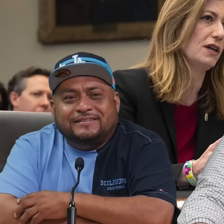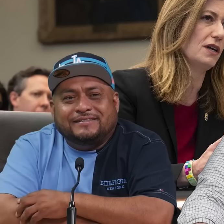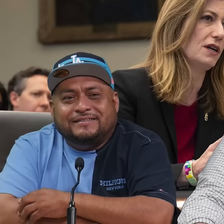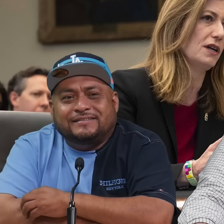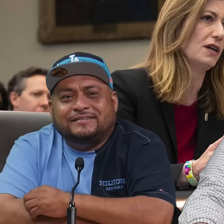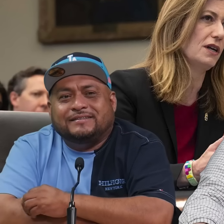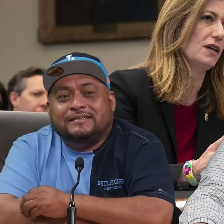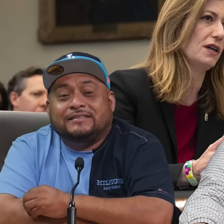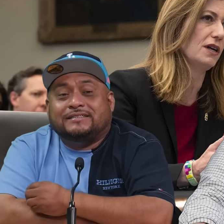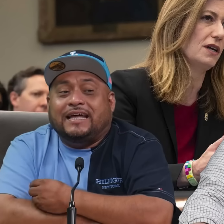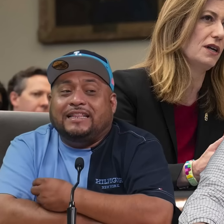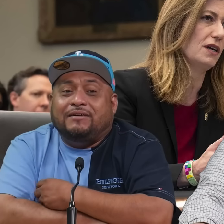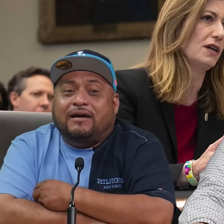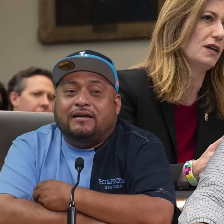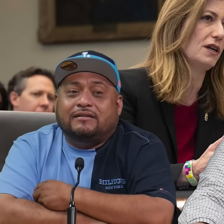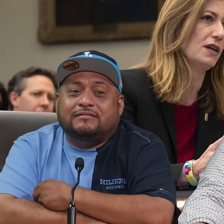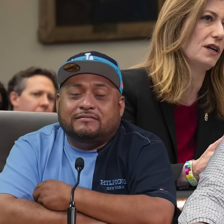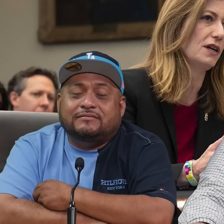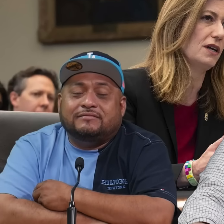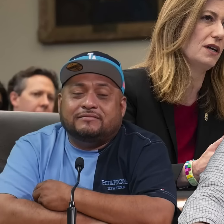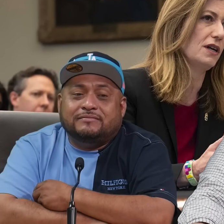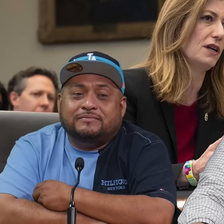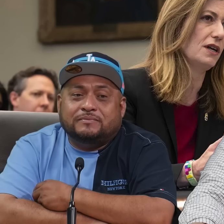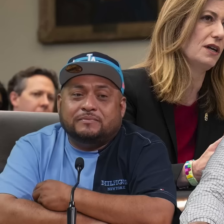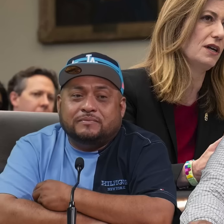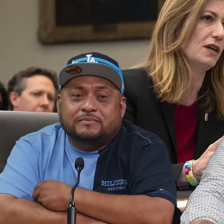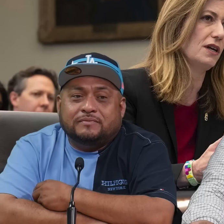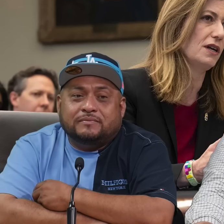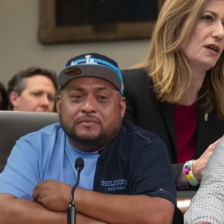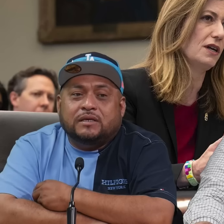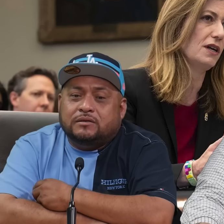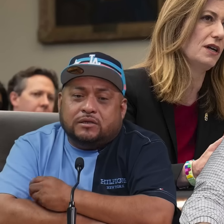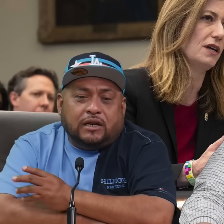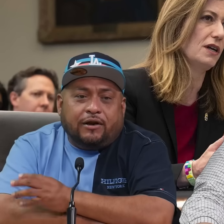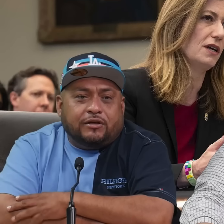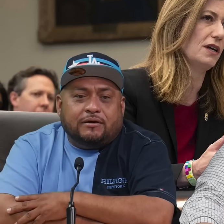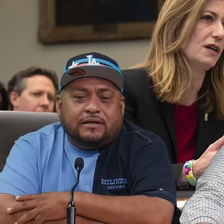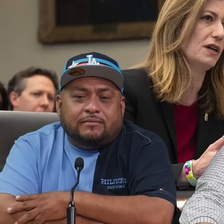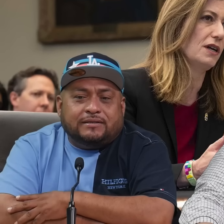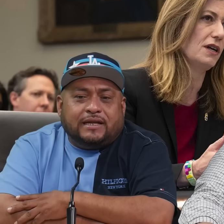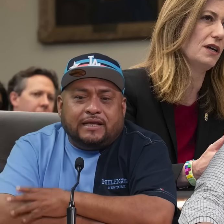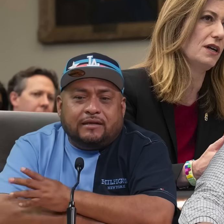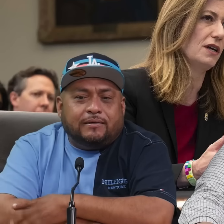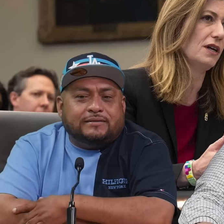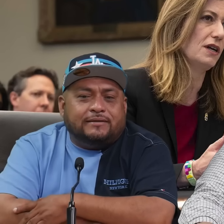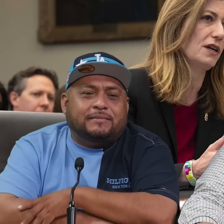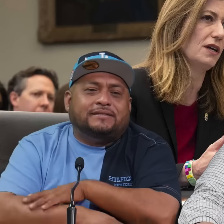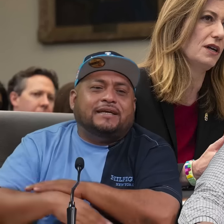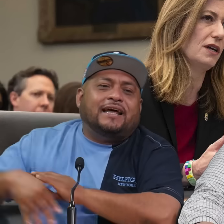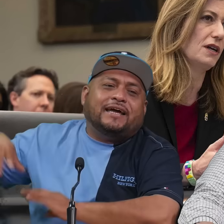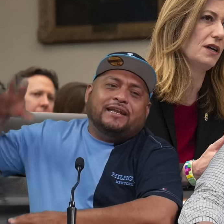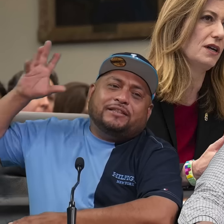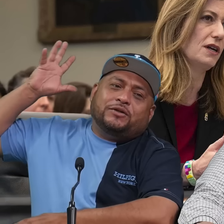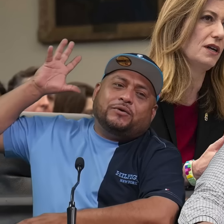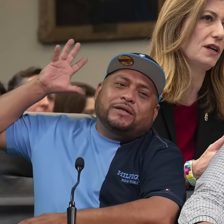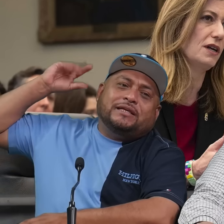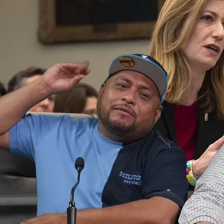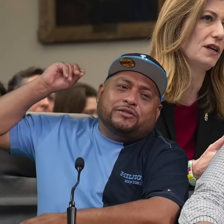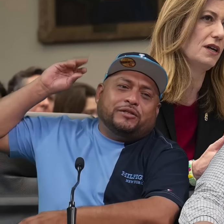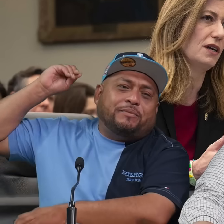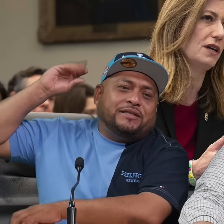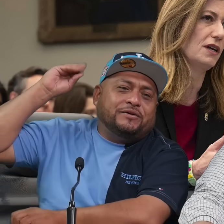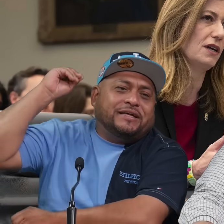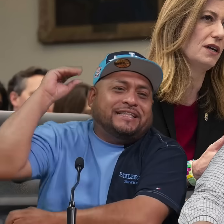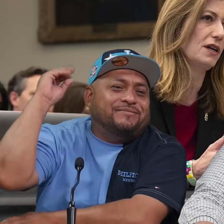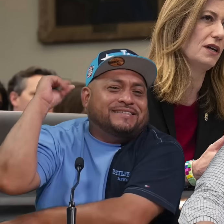de relevancia Arturo Saldívar y a la mano derecha de Claudia Sheinbaum, ¿no? Sí, claro, él va a estar ahí. Va a ser el angelito o el